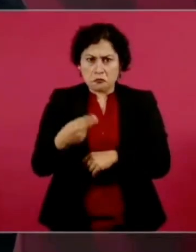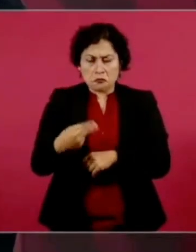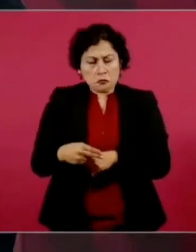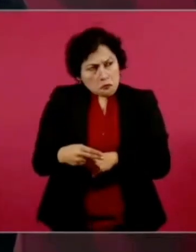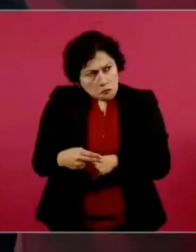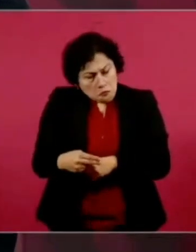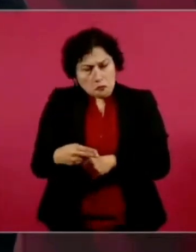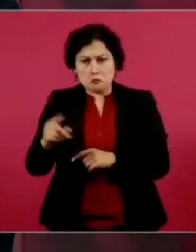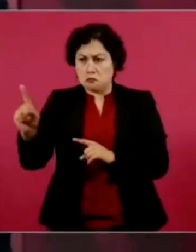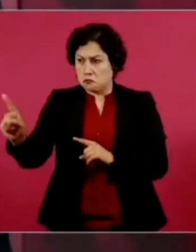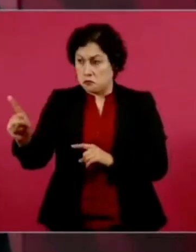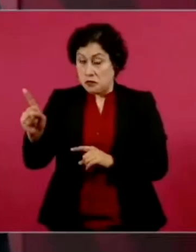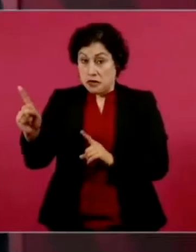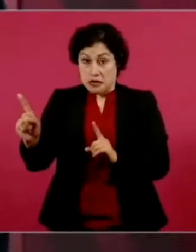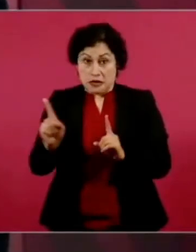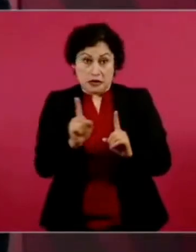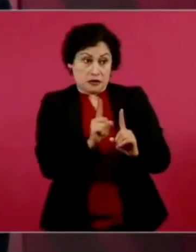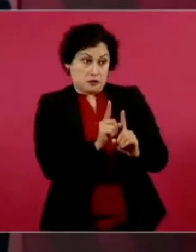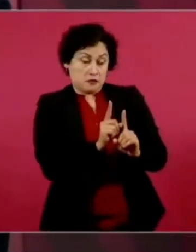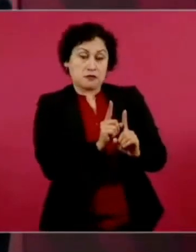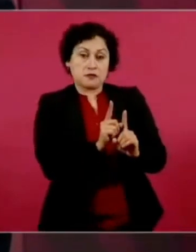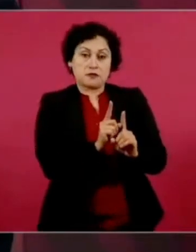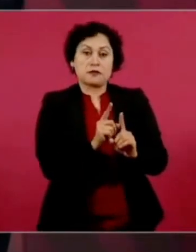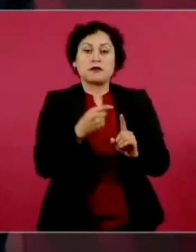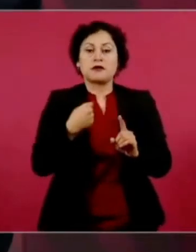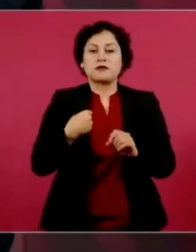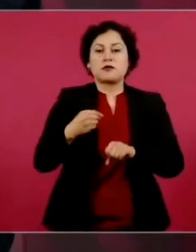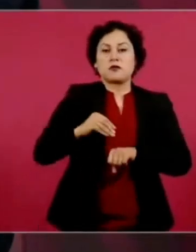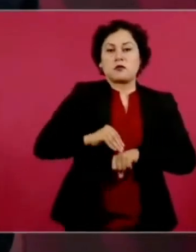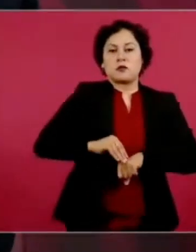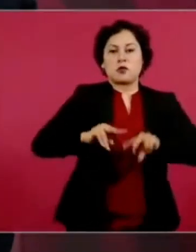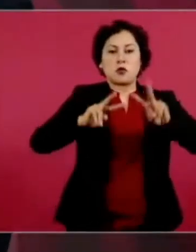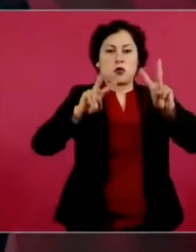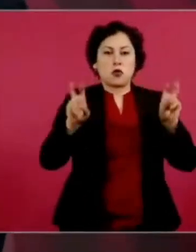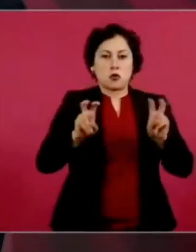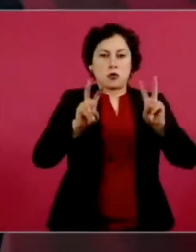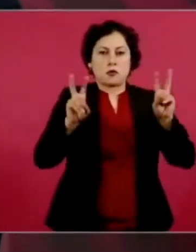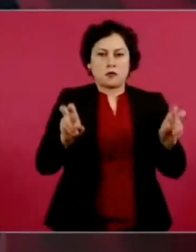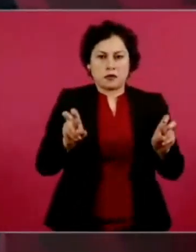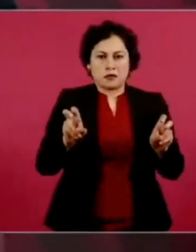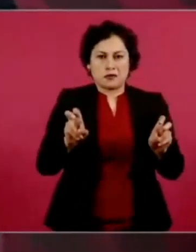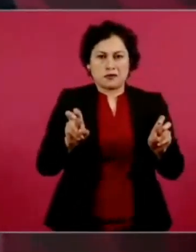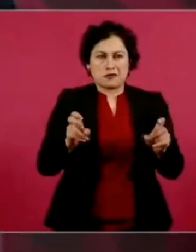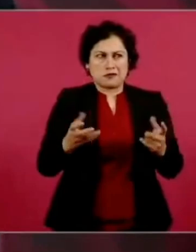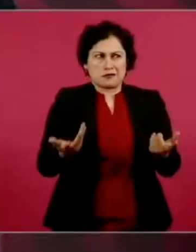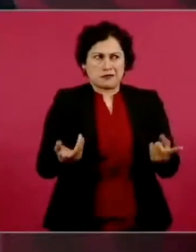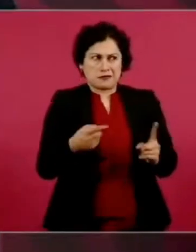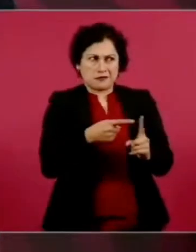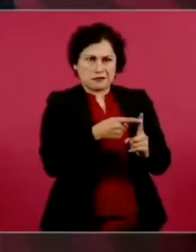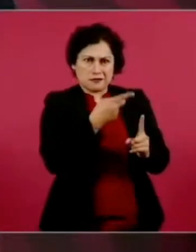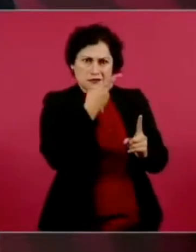abro comillas, ¿y por qué? No nos los había dicho.